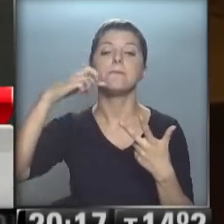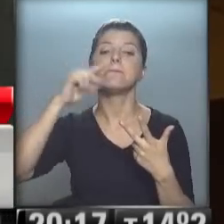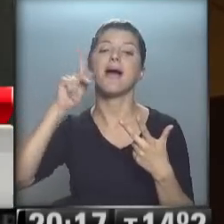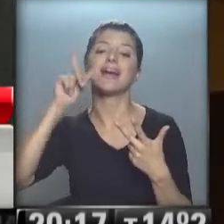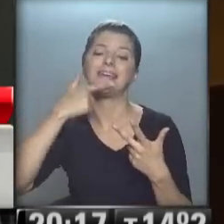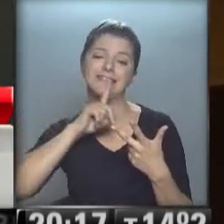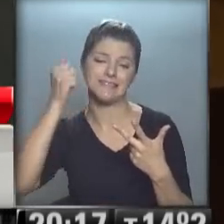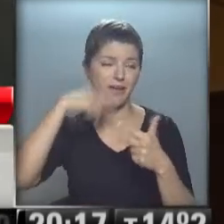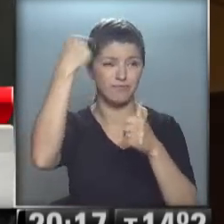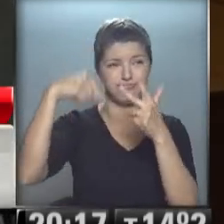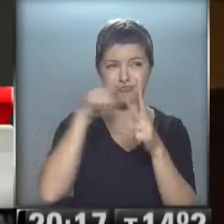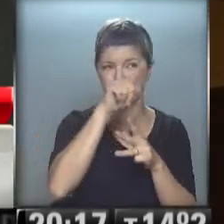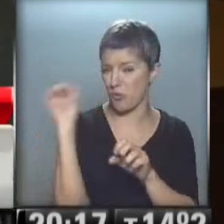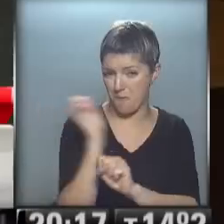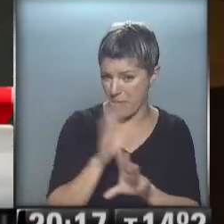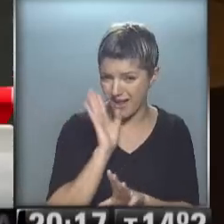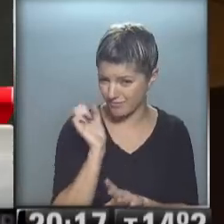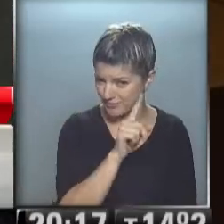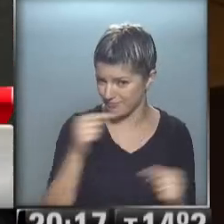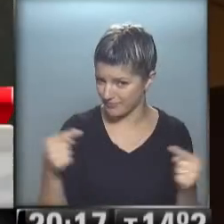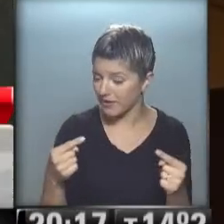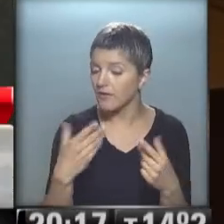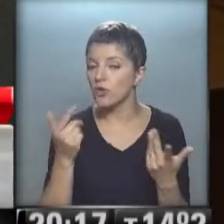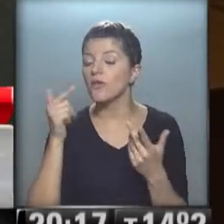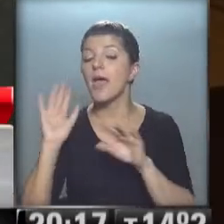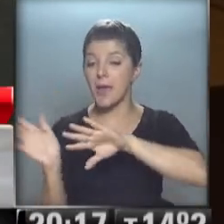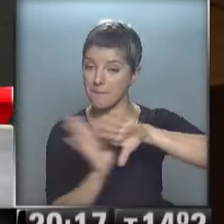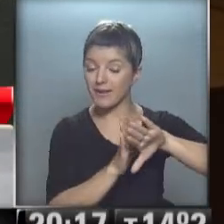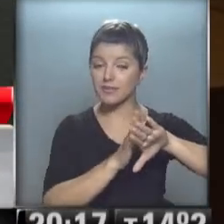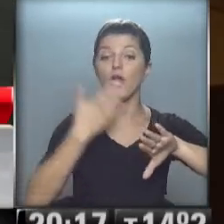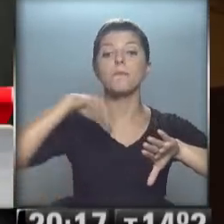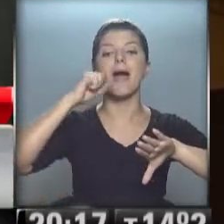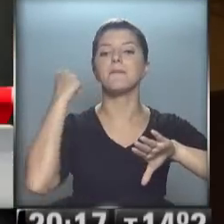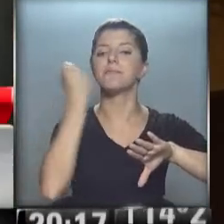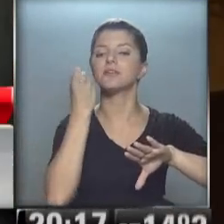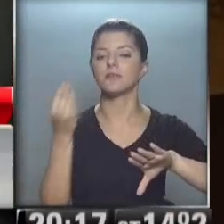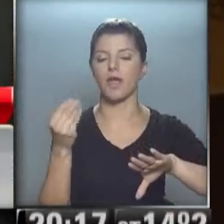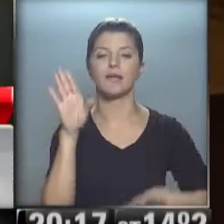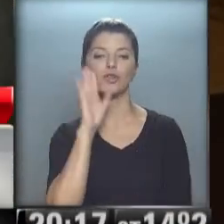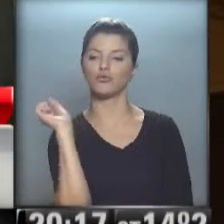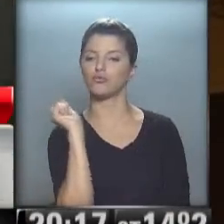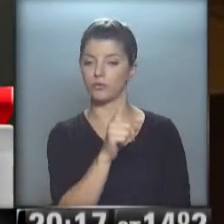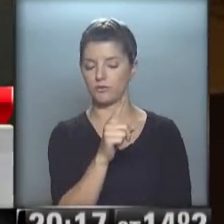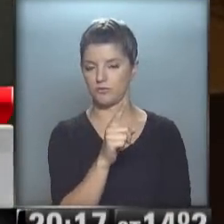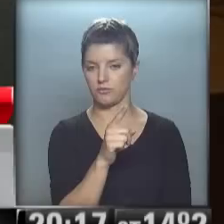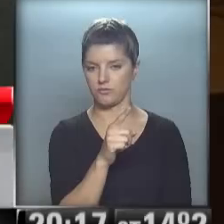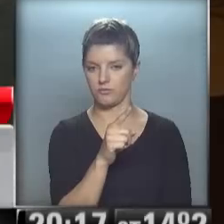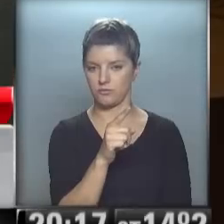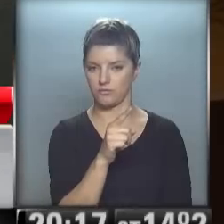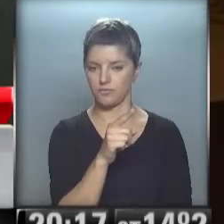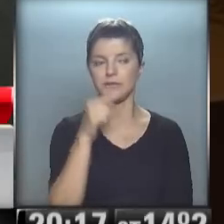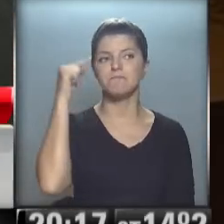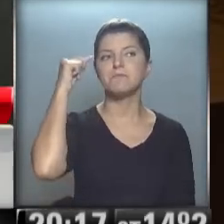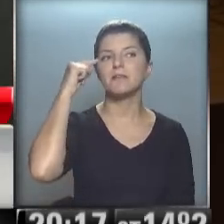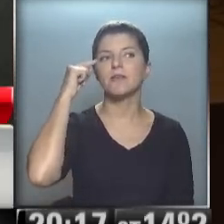etcétera. Y además de eso, y tan importante sino más, es el hecho de que Estados Unidos está considerado